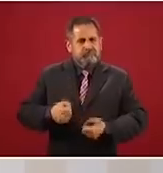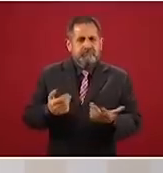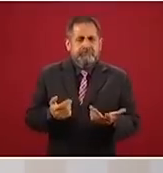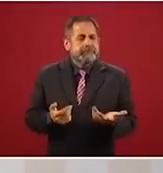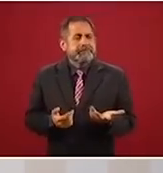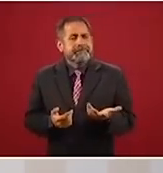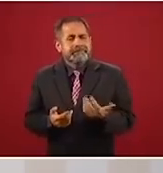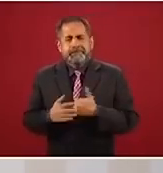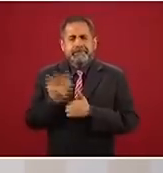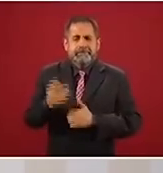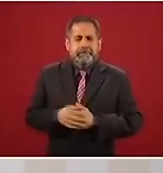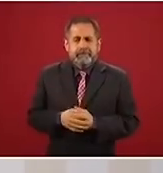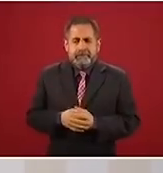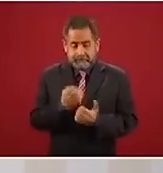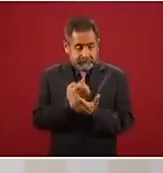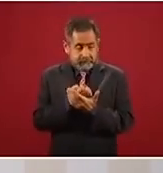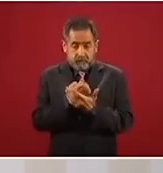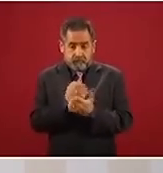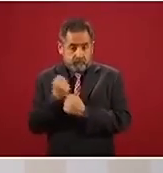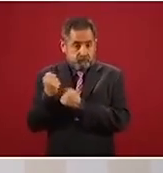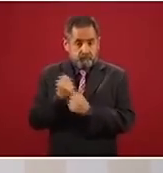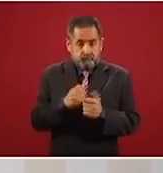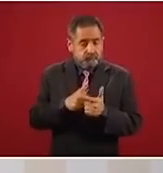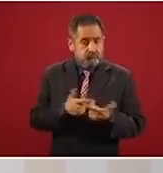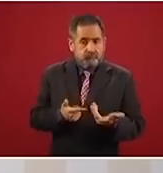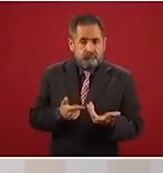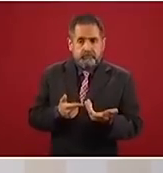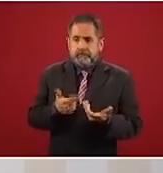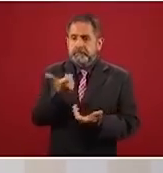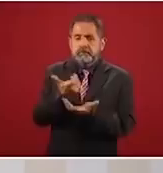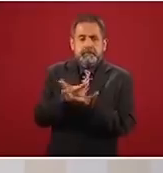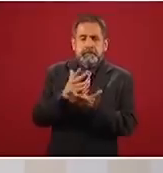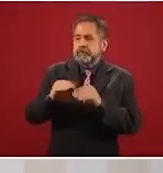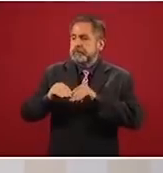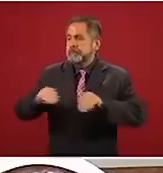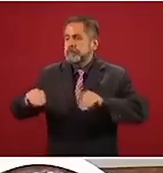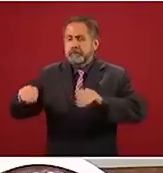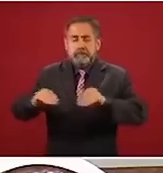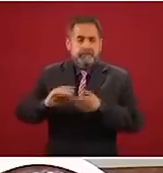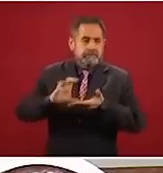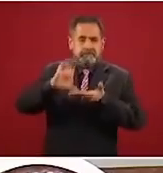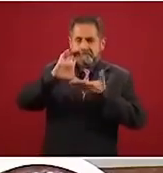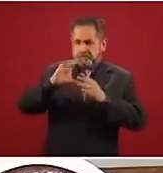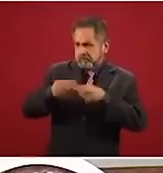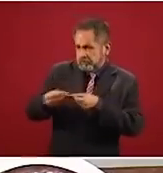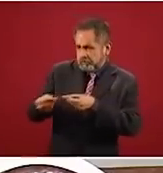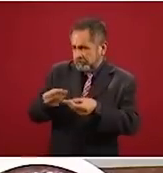qué? Economía fuerte, porque hay una mejor distribución del